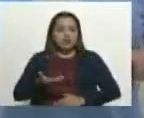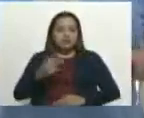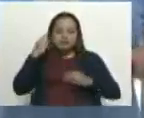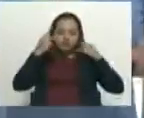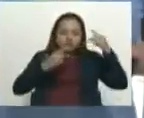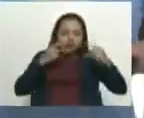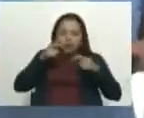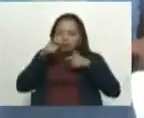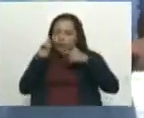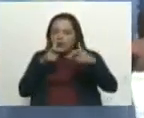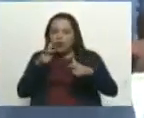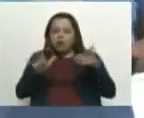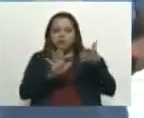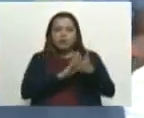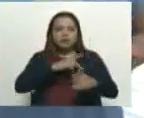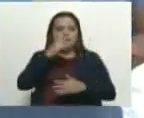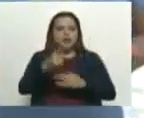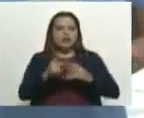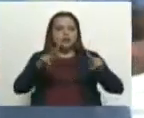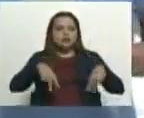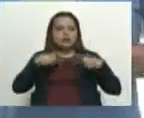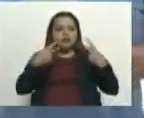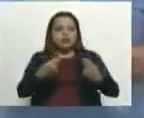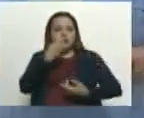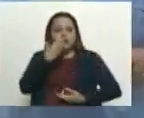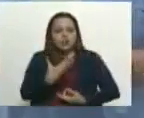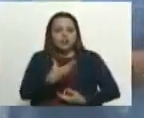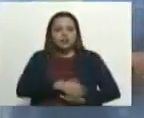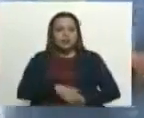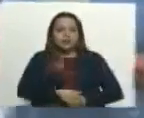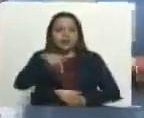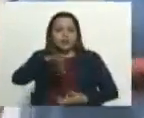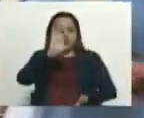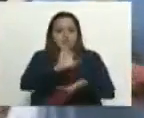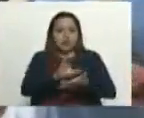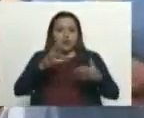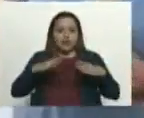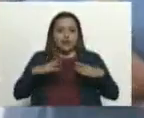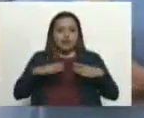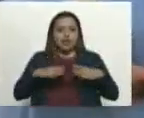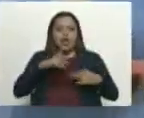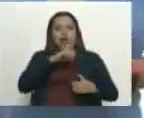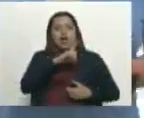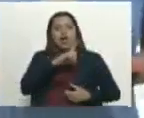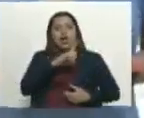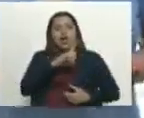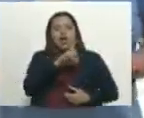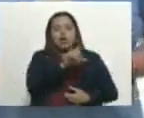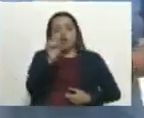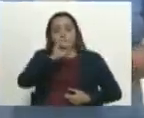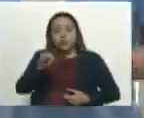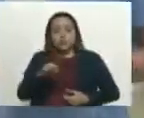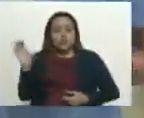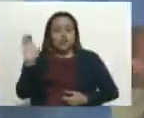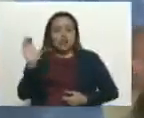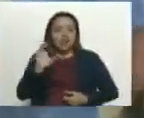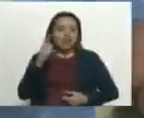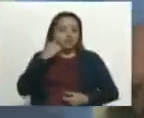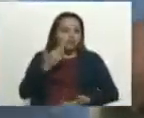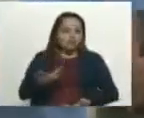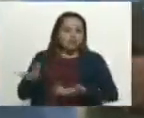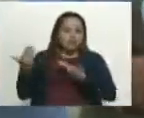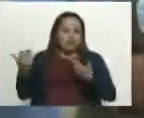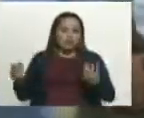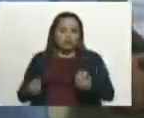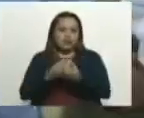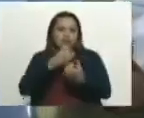en supervisión del plan de recuperación y embellecimiento de la ciudad vacacional Los Caracas. Así que de inmediato conversamos, vicepresidenta, para que nos